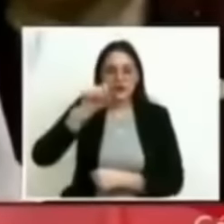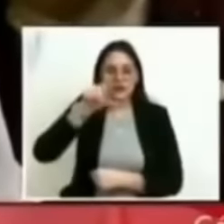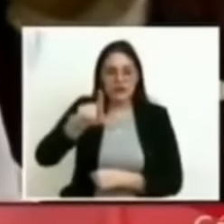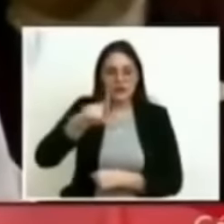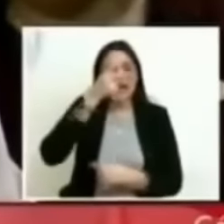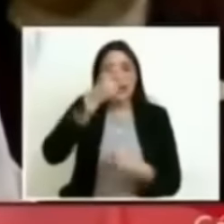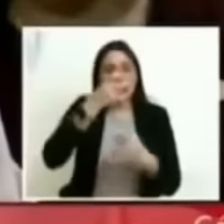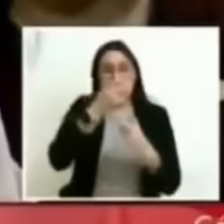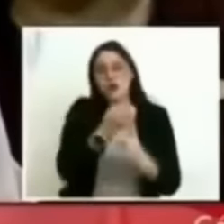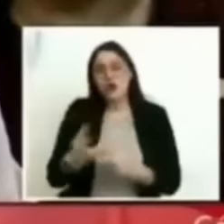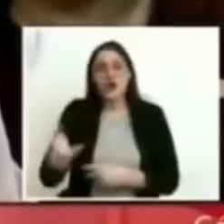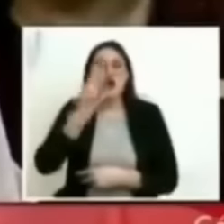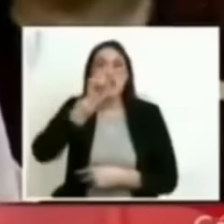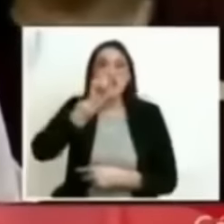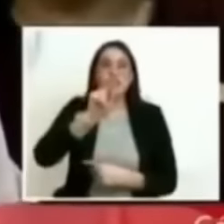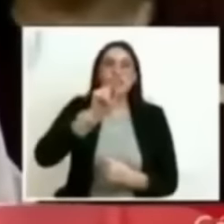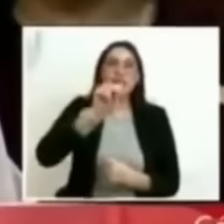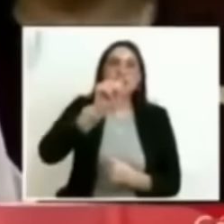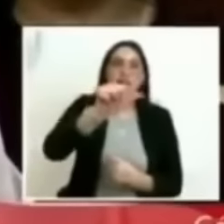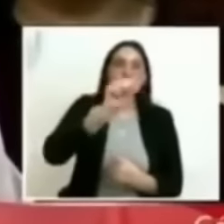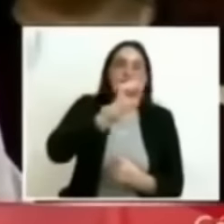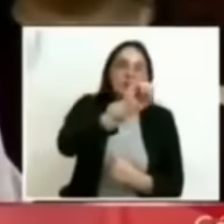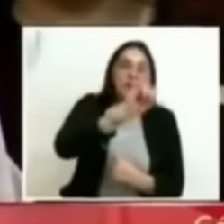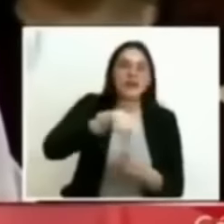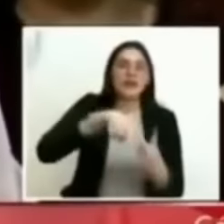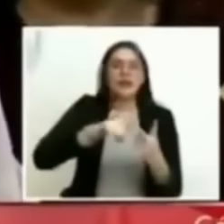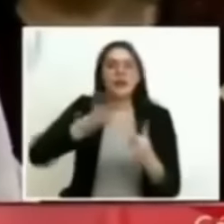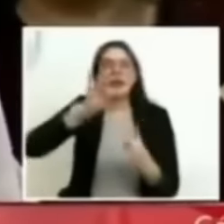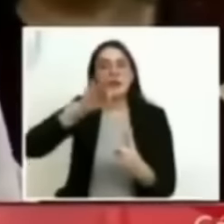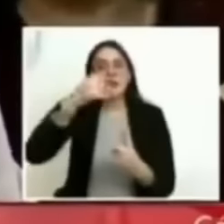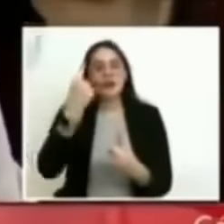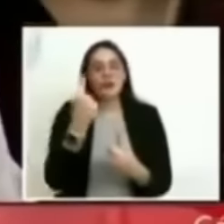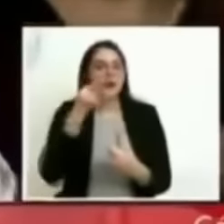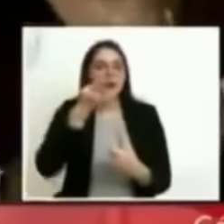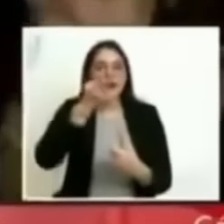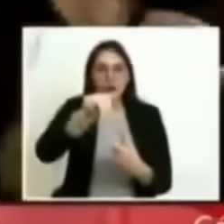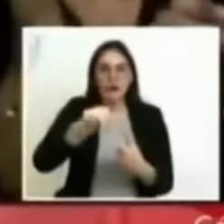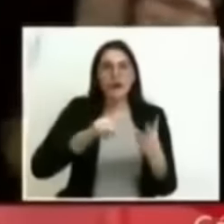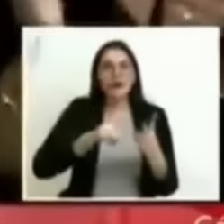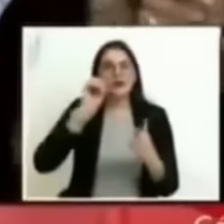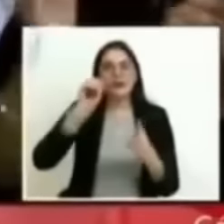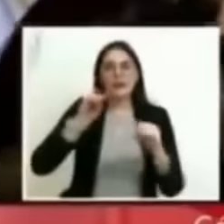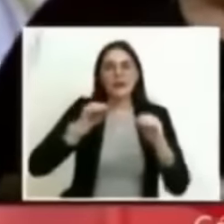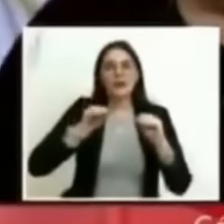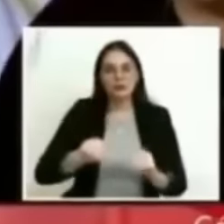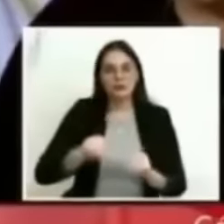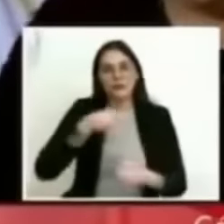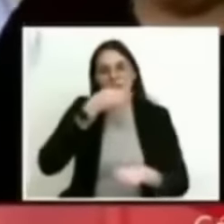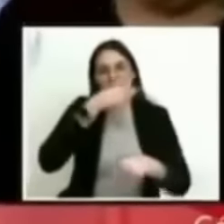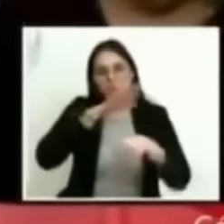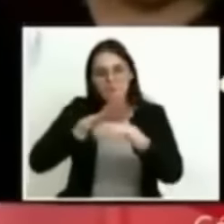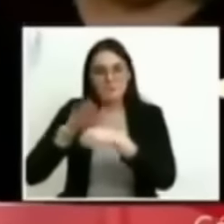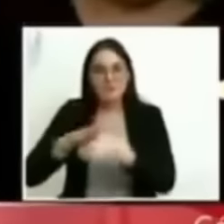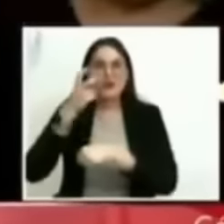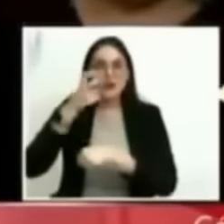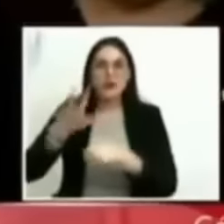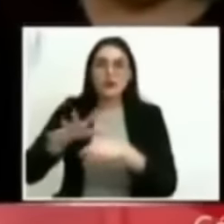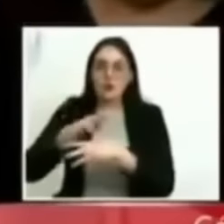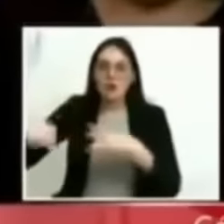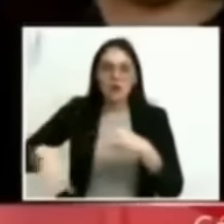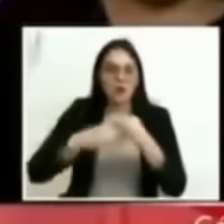ayer el pueblo de México, que es el principal protagonista de esta historia, dio cuenta de que está